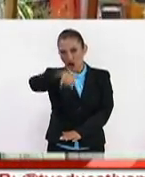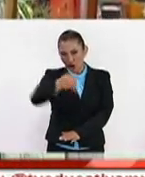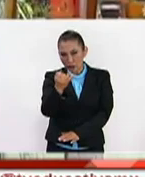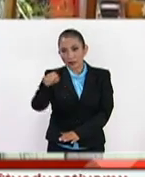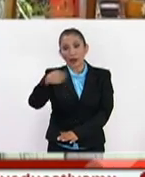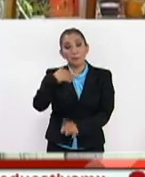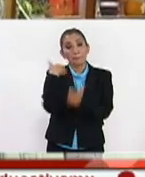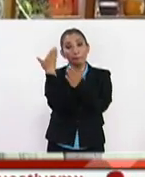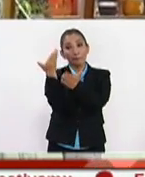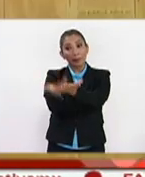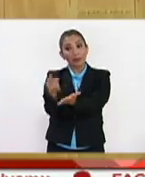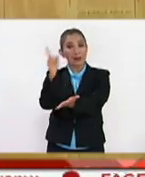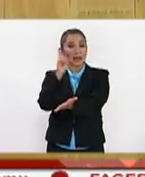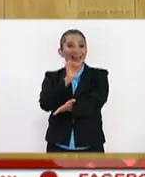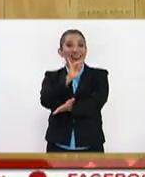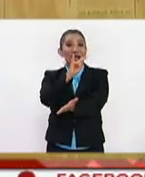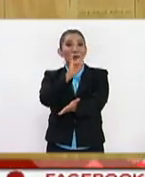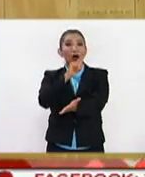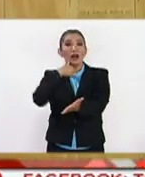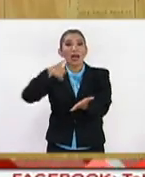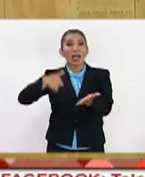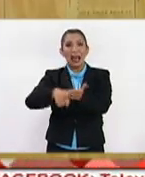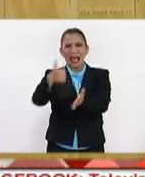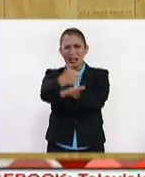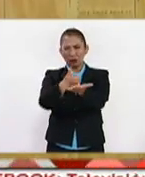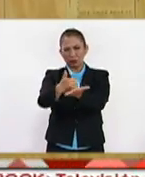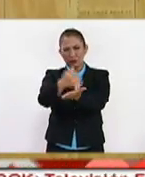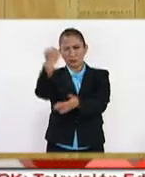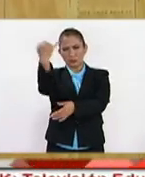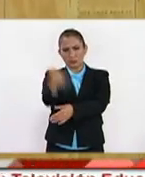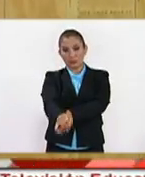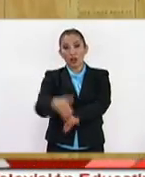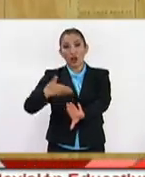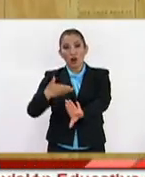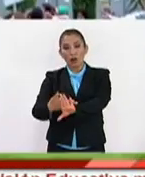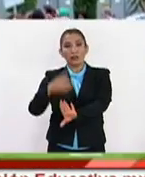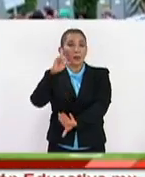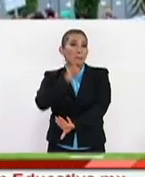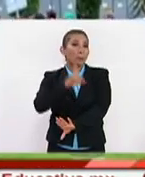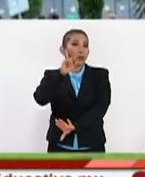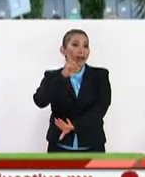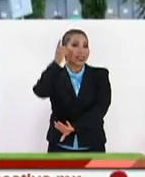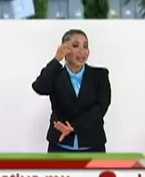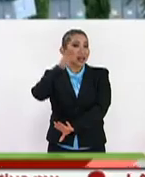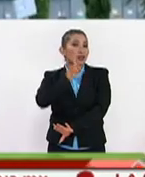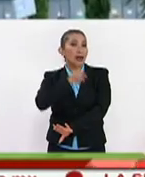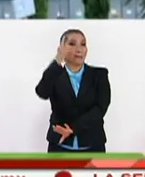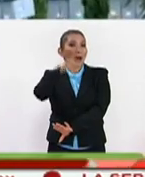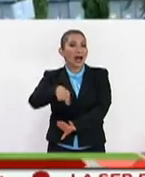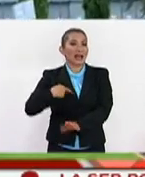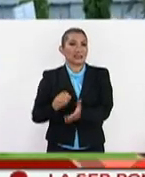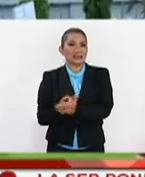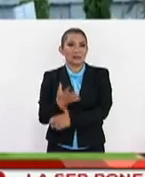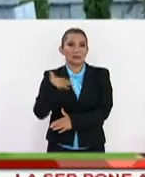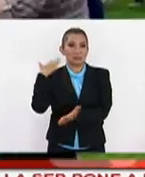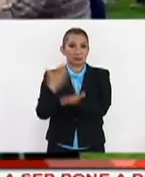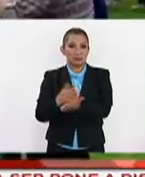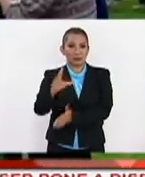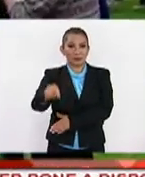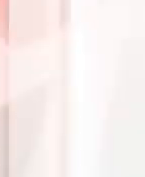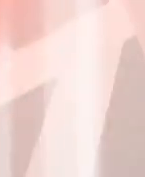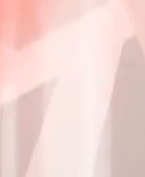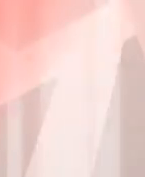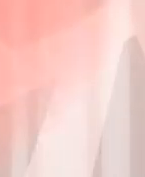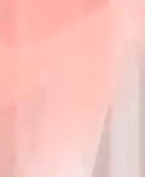Justicia solicitó a la Interpol emitir una ficha azul en contra de esta directora para evitar que salga del país.